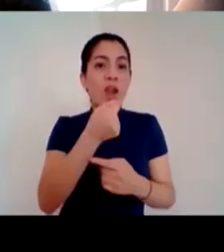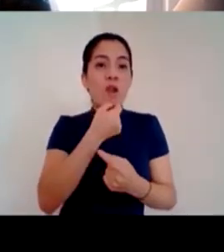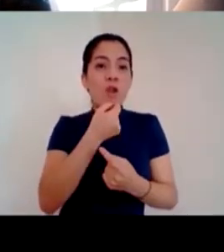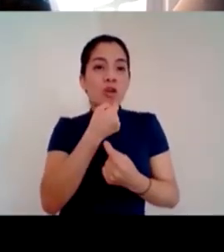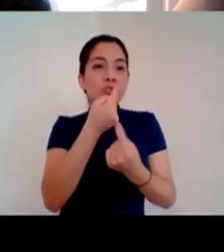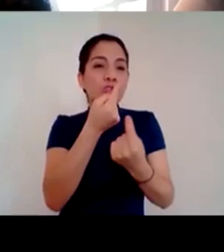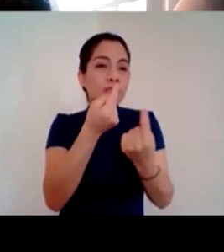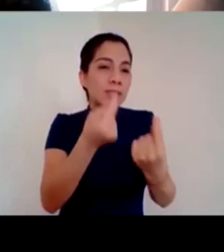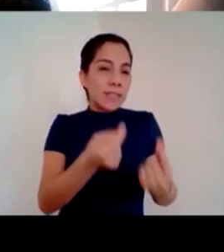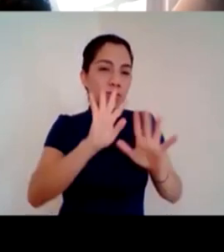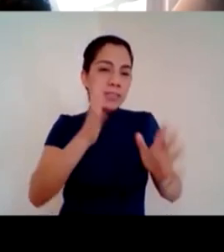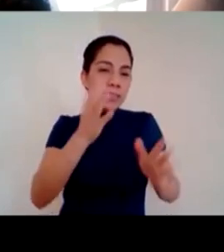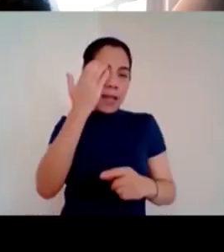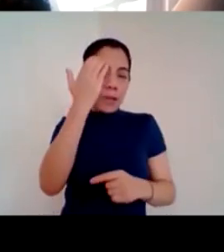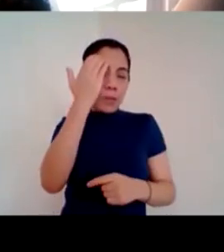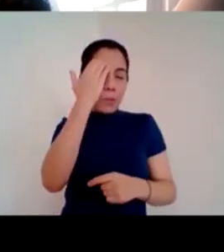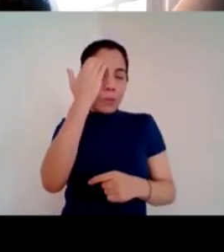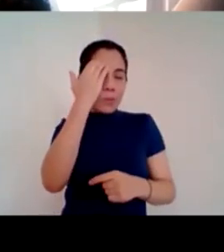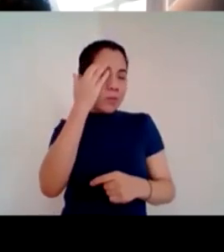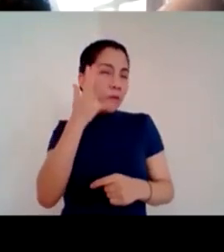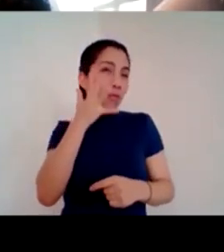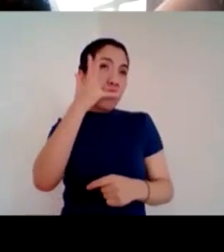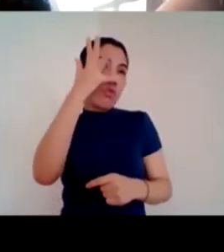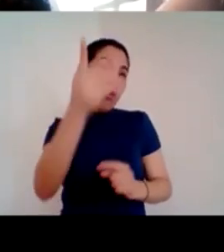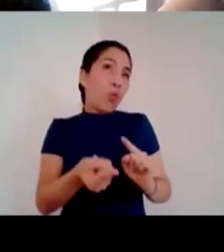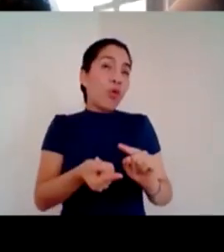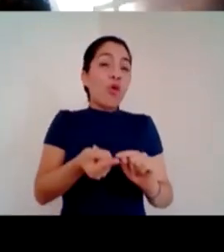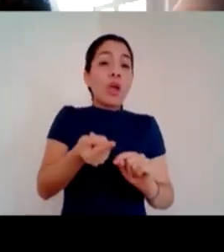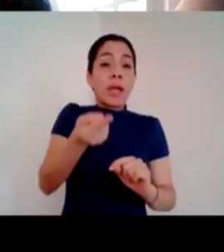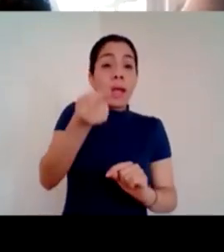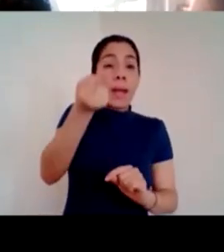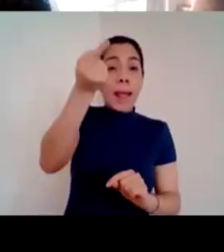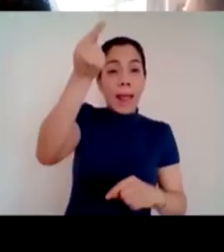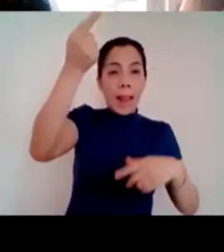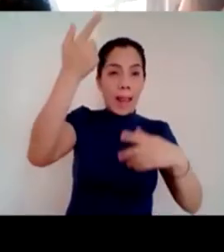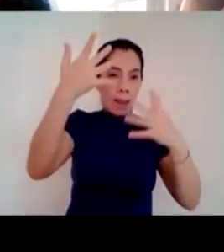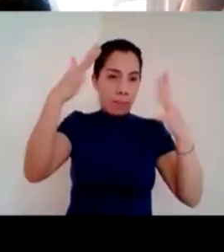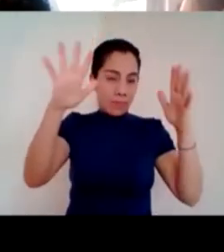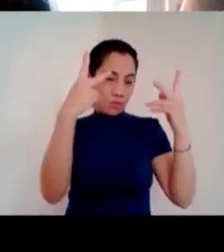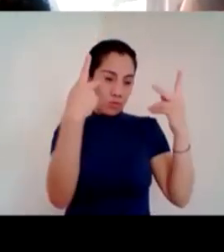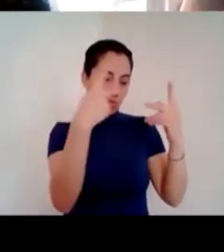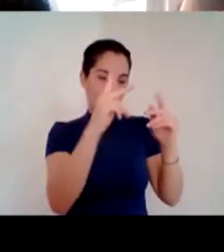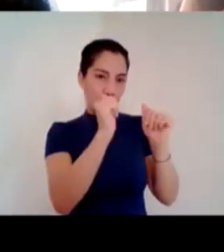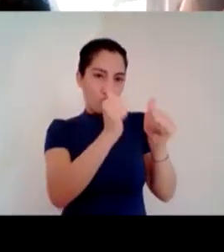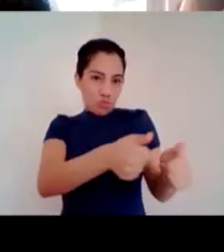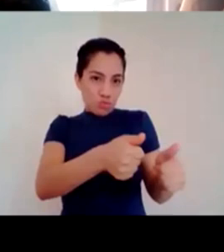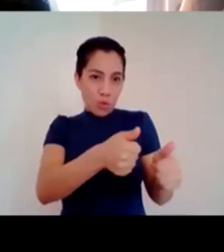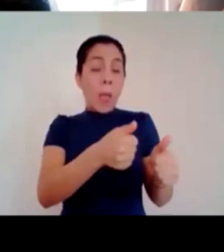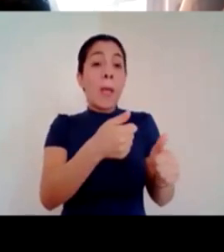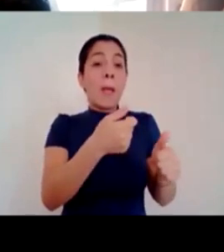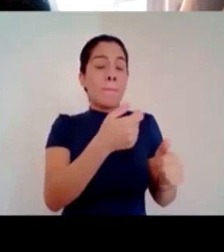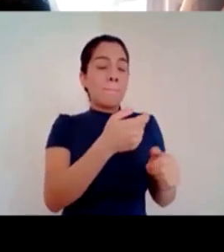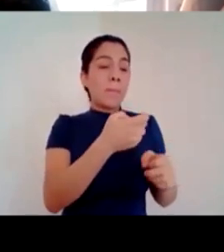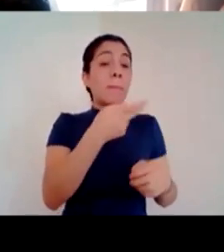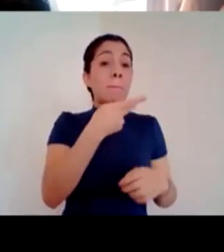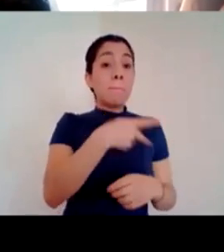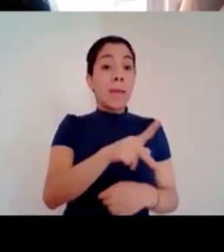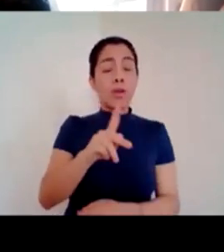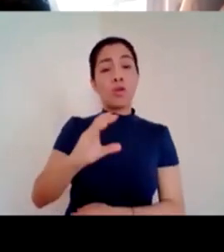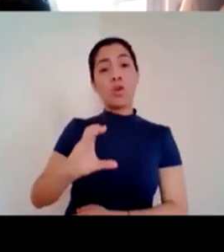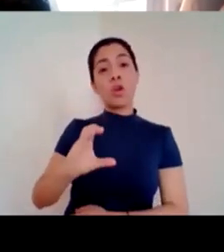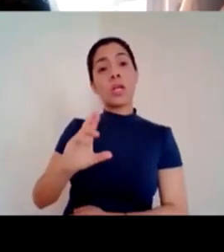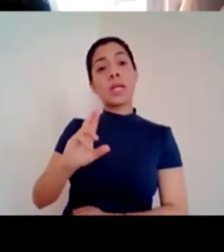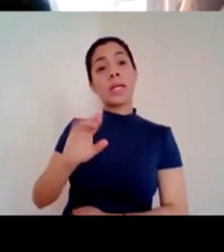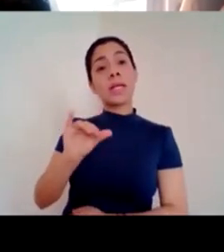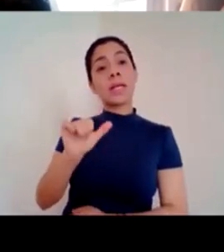que hemos conocido pero también criar es un derecho no un acto de benevolencia ni